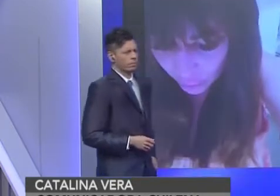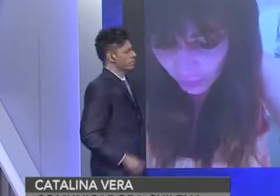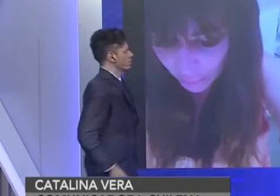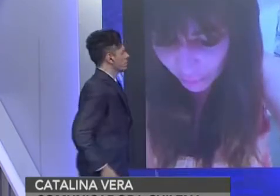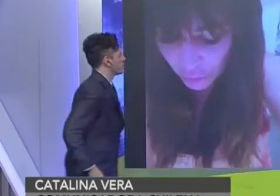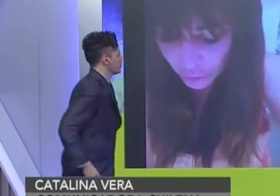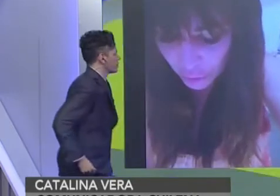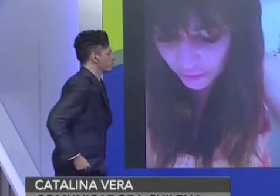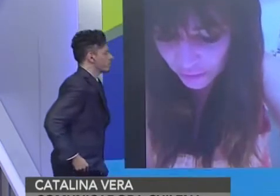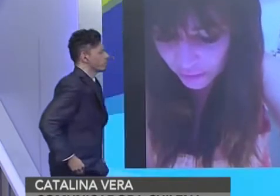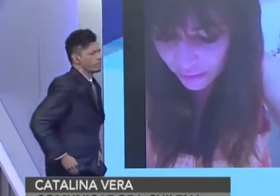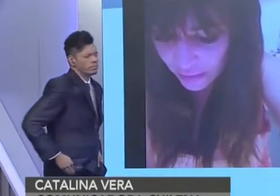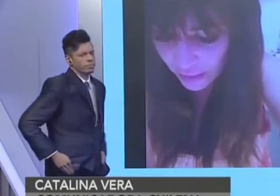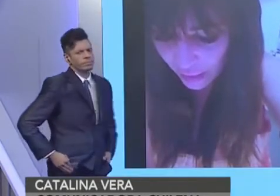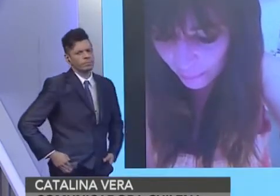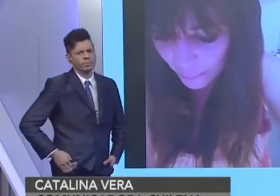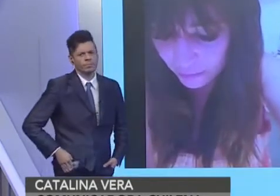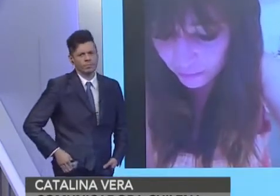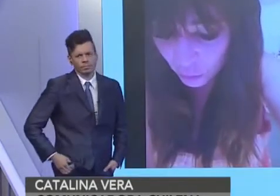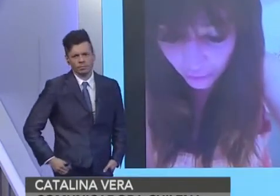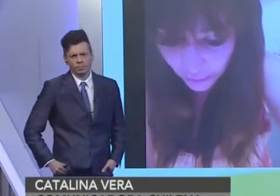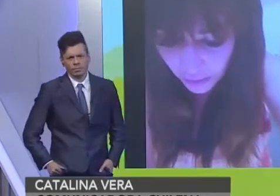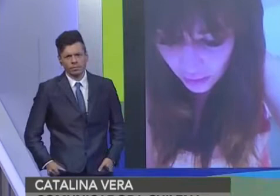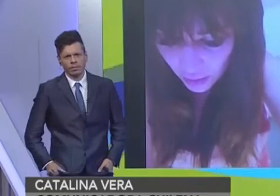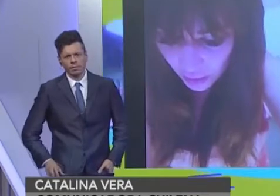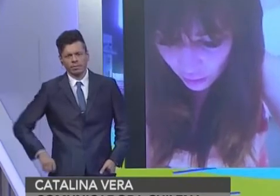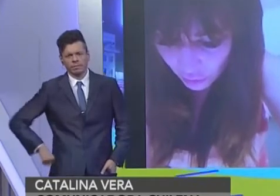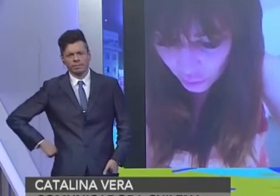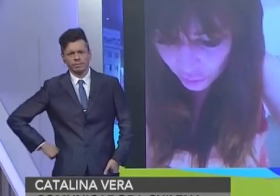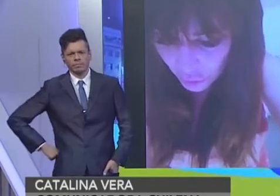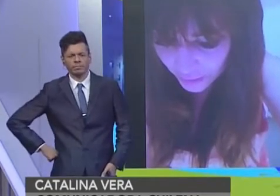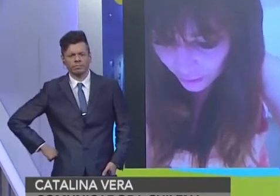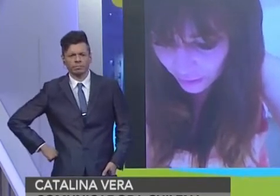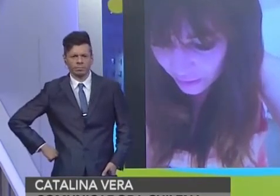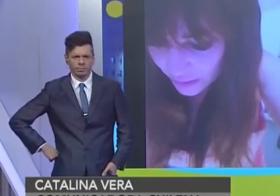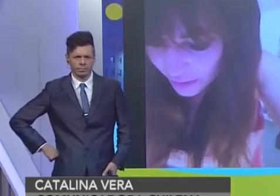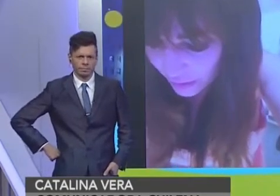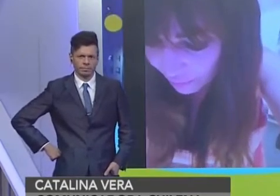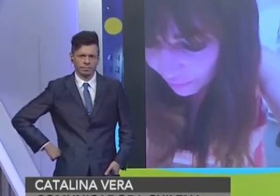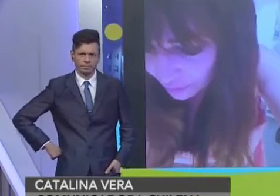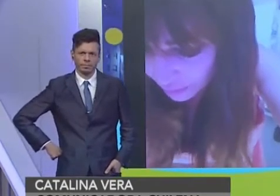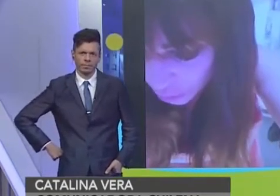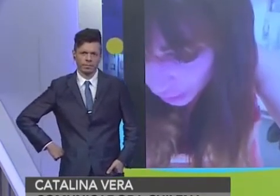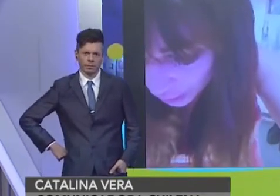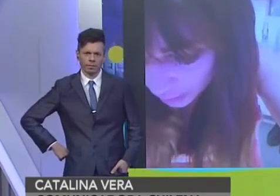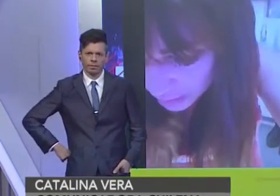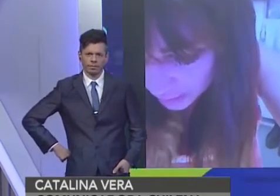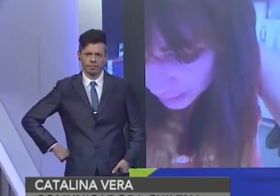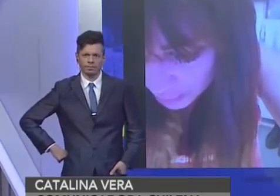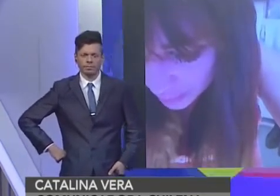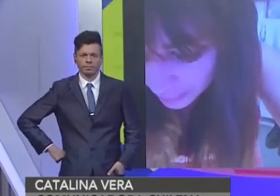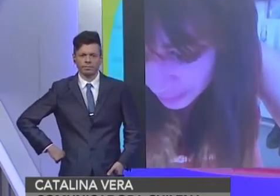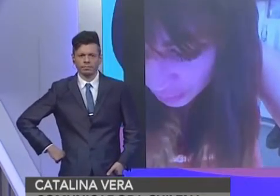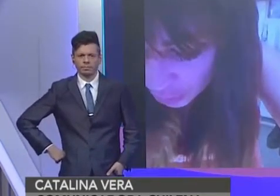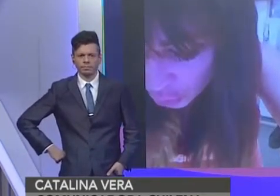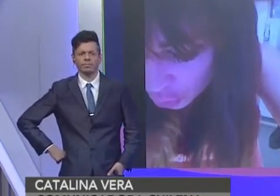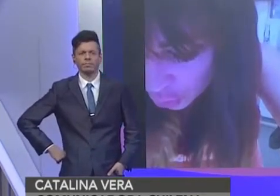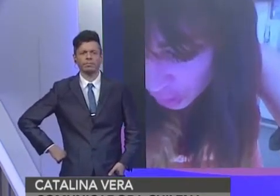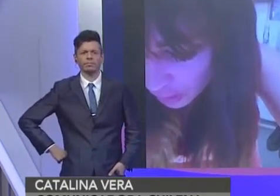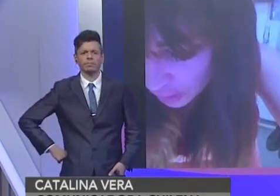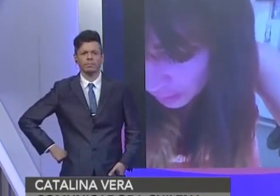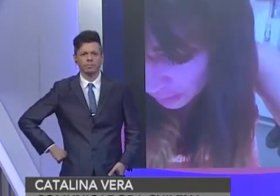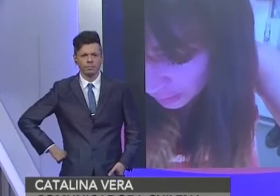tenemos 14.873 camas totales, 207 residencias habitacionales,